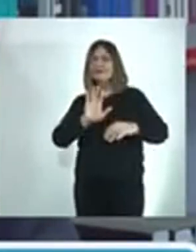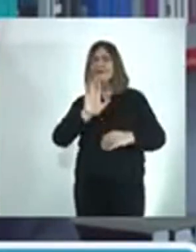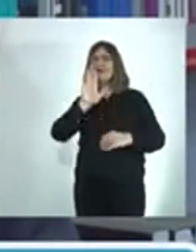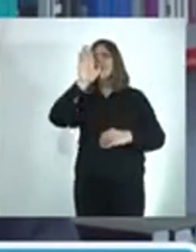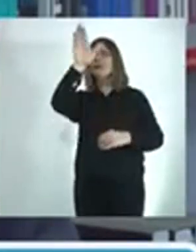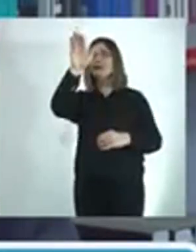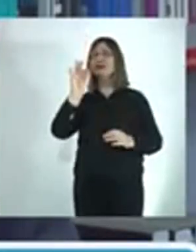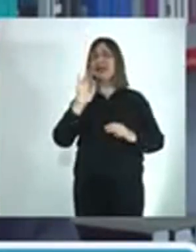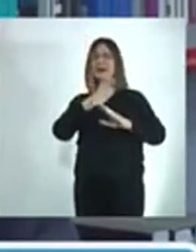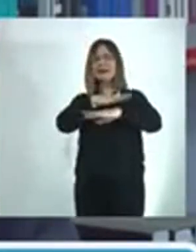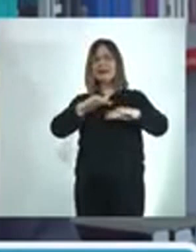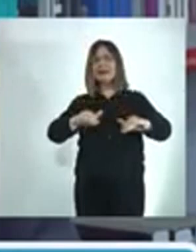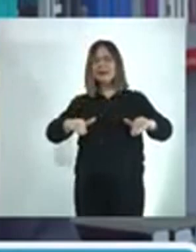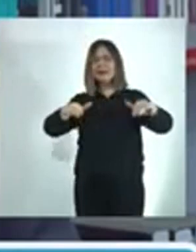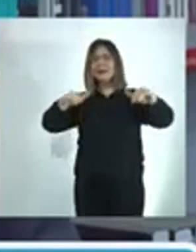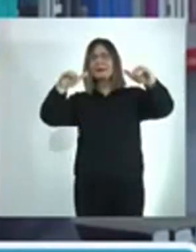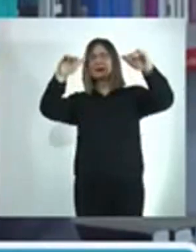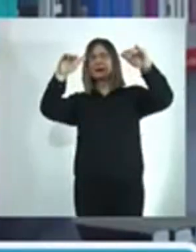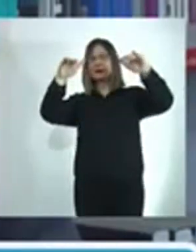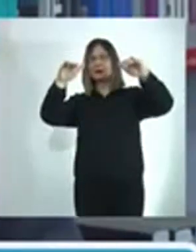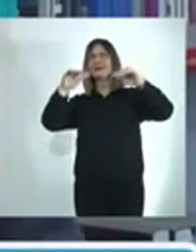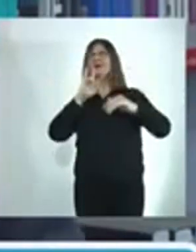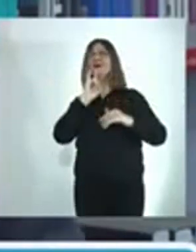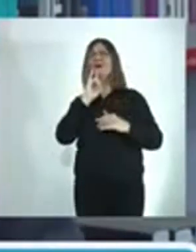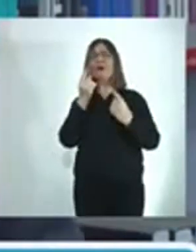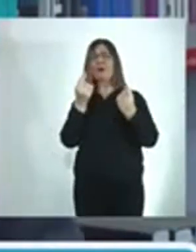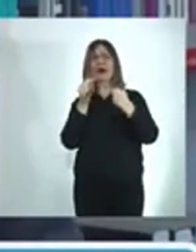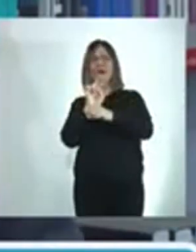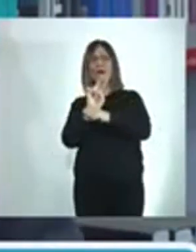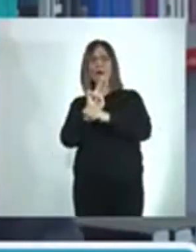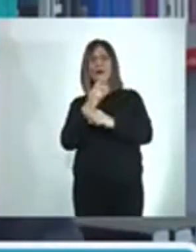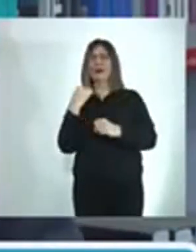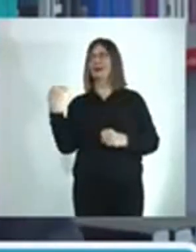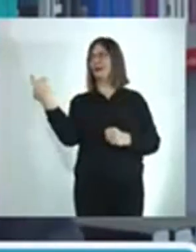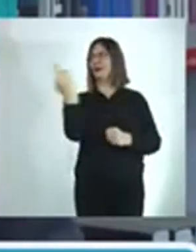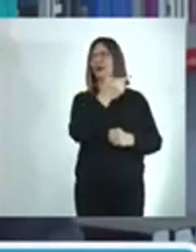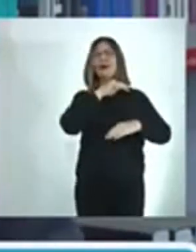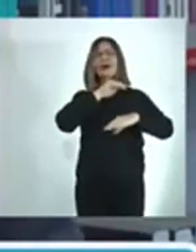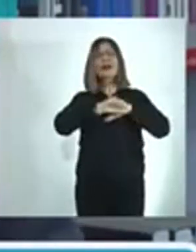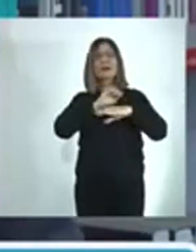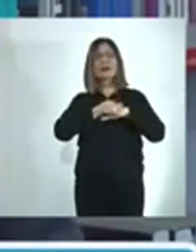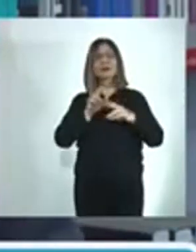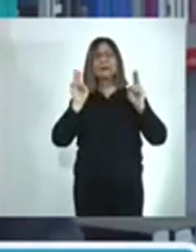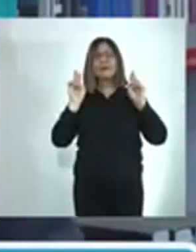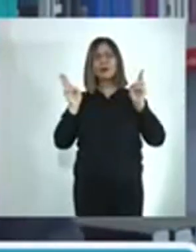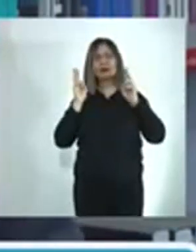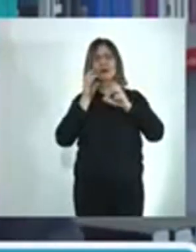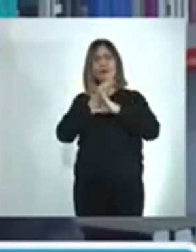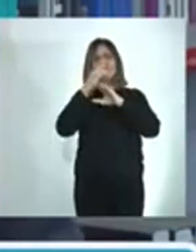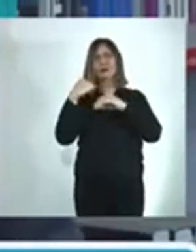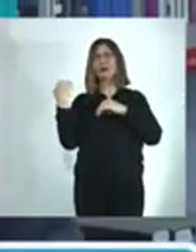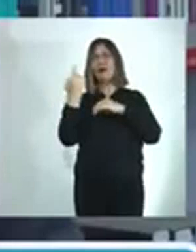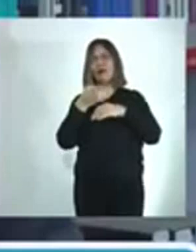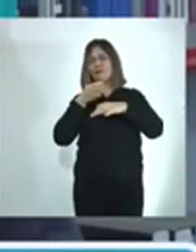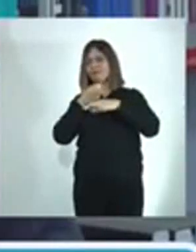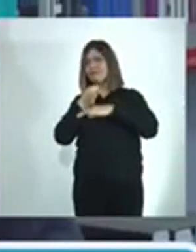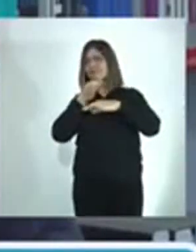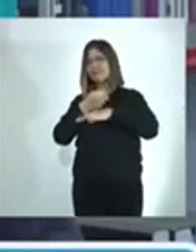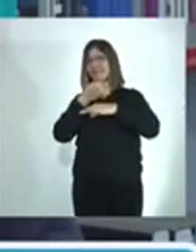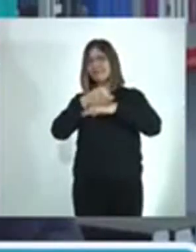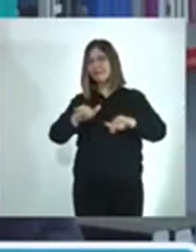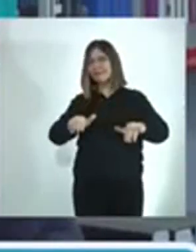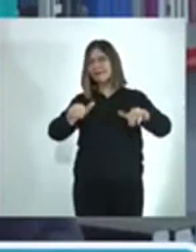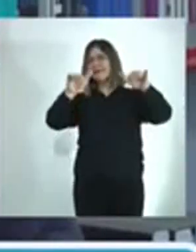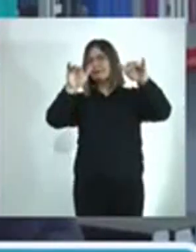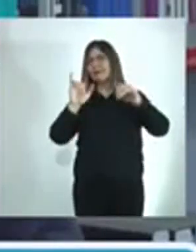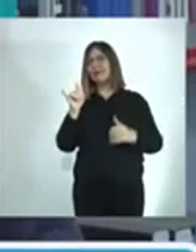futuro. Ese es el gran desafío que tiene este grupo de hombres y mujeres que son nuestros maestras y los maestros.